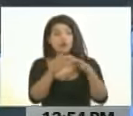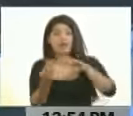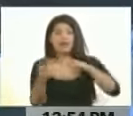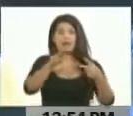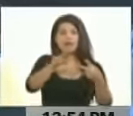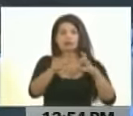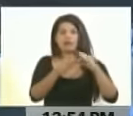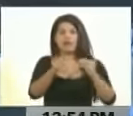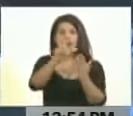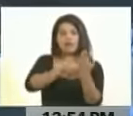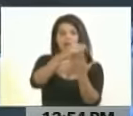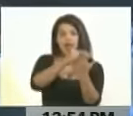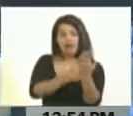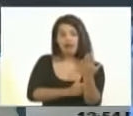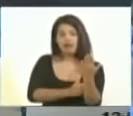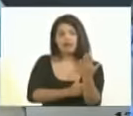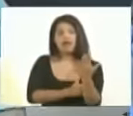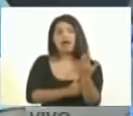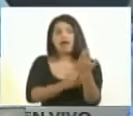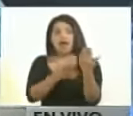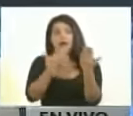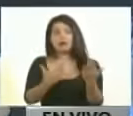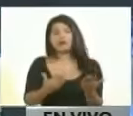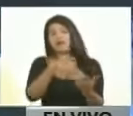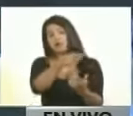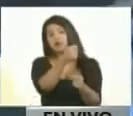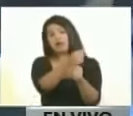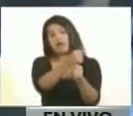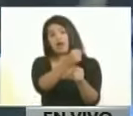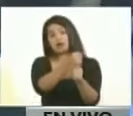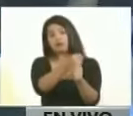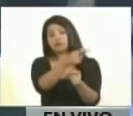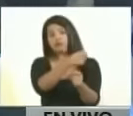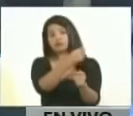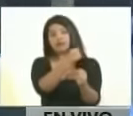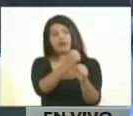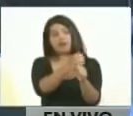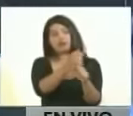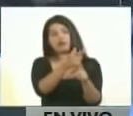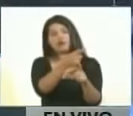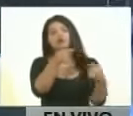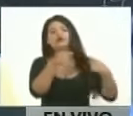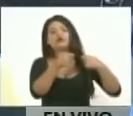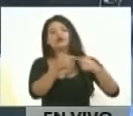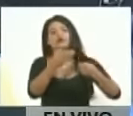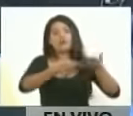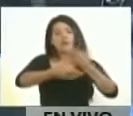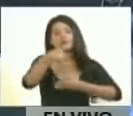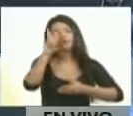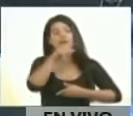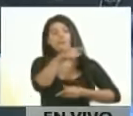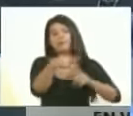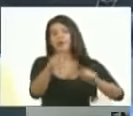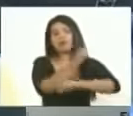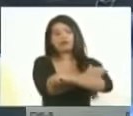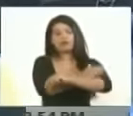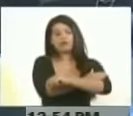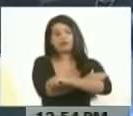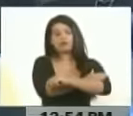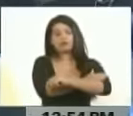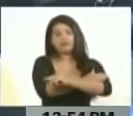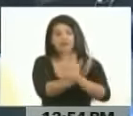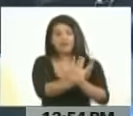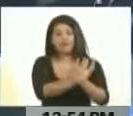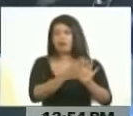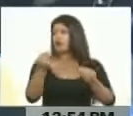probablemente circunstanciales o no, pero que en este momento estarían siendo, digamos, los socios comerciales de Venezuela dentro del Mercosur? Eso en primera